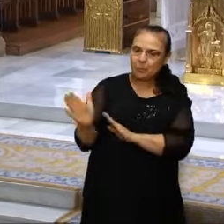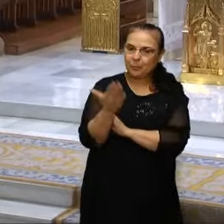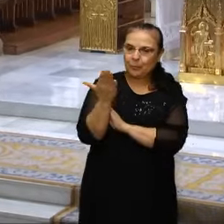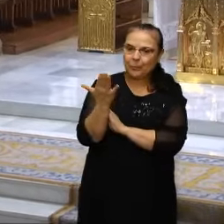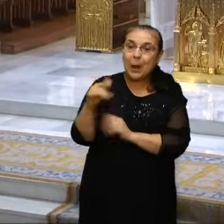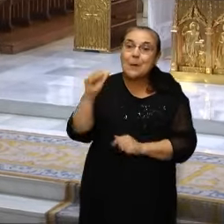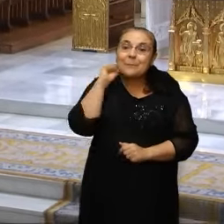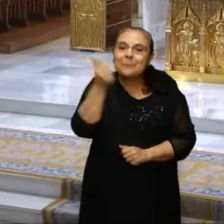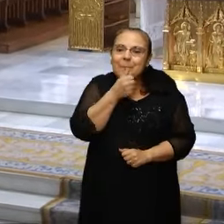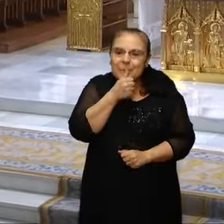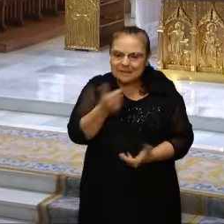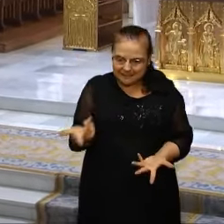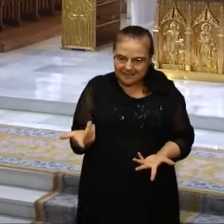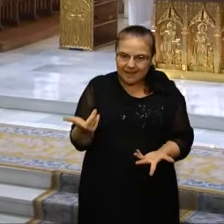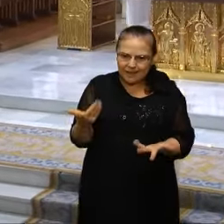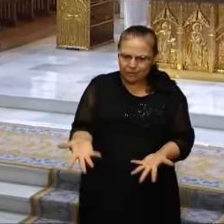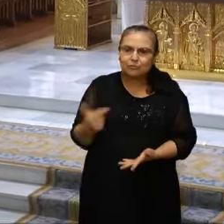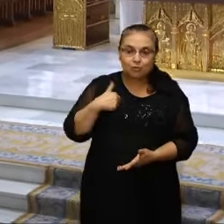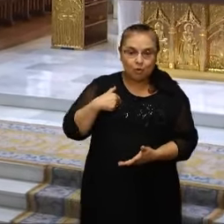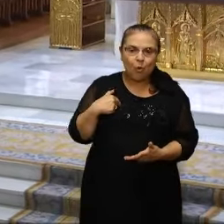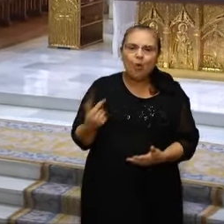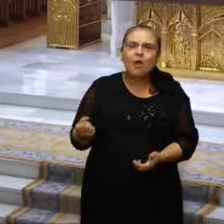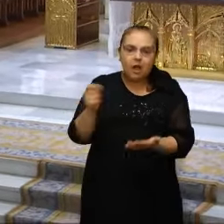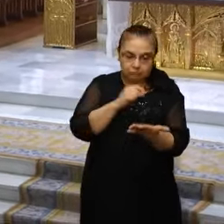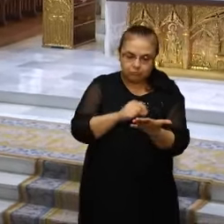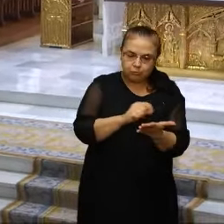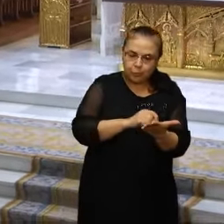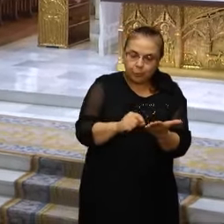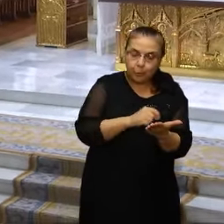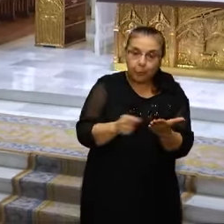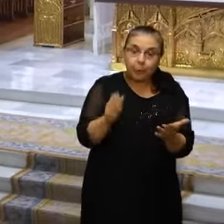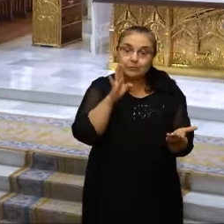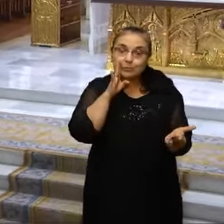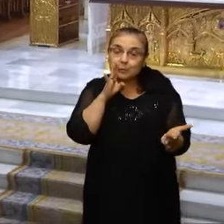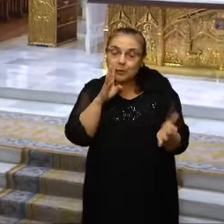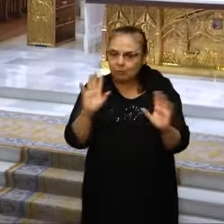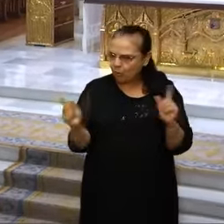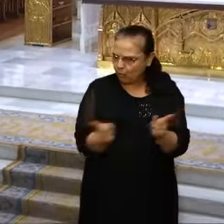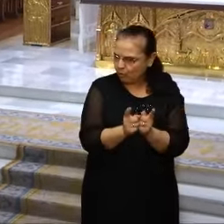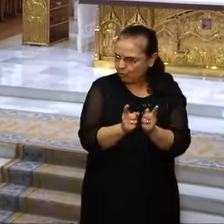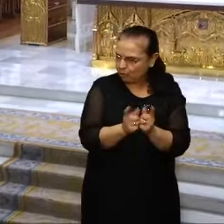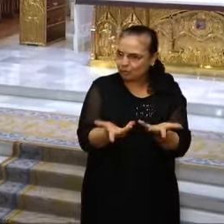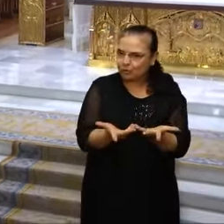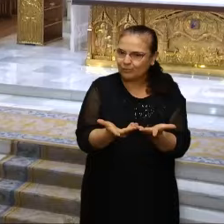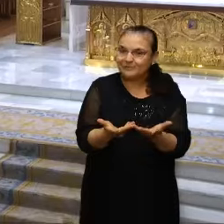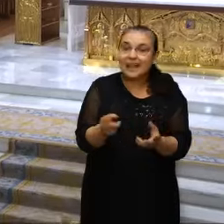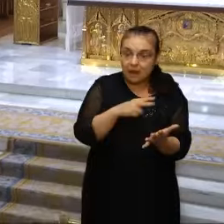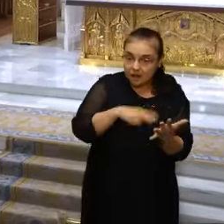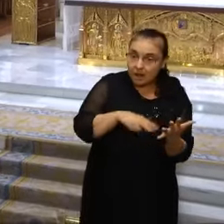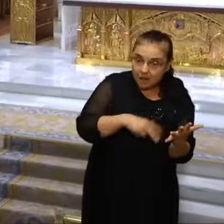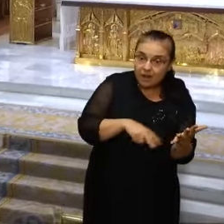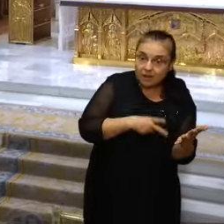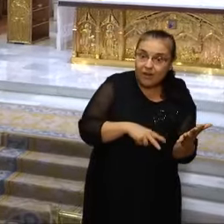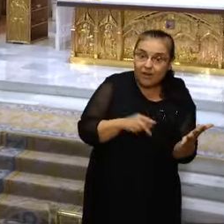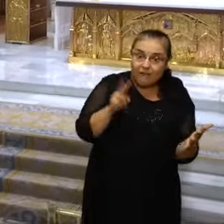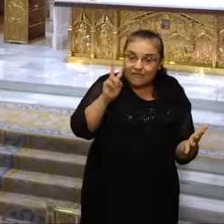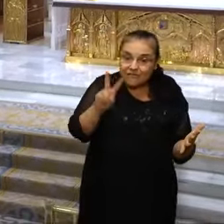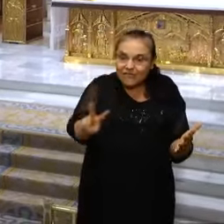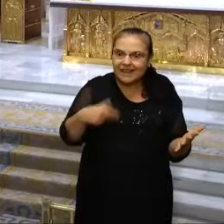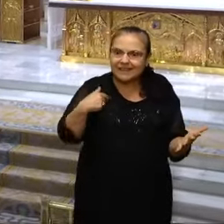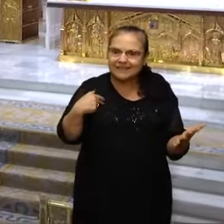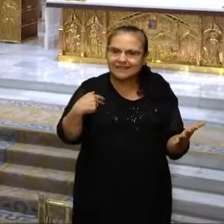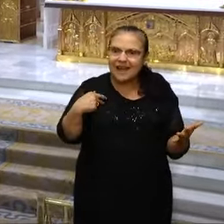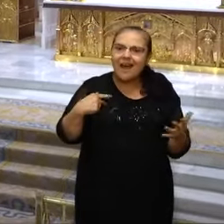el misterio sobre el cual acabo de escribiros brevemente. Leedlo y veréis